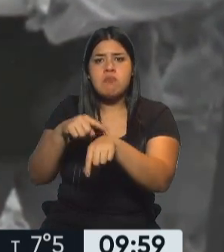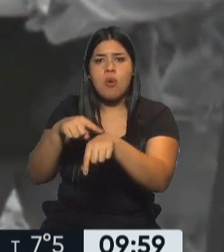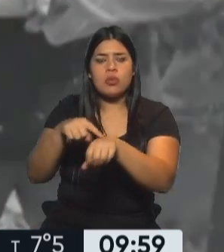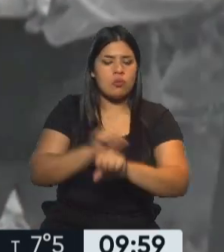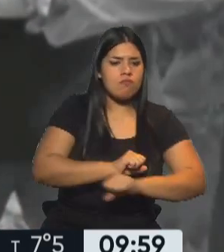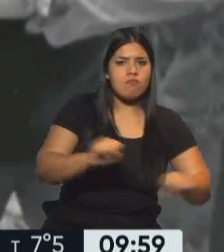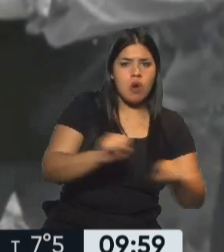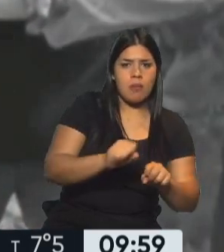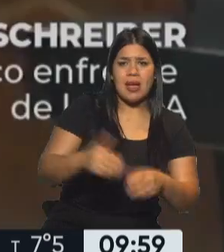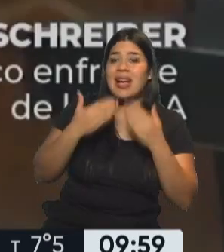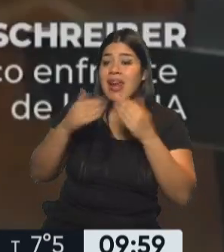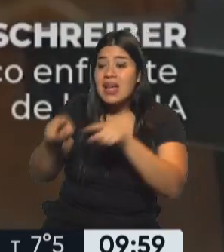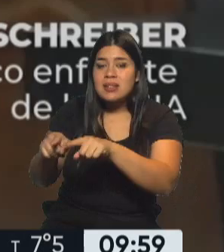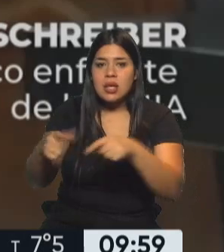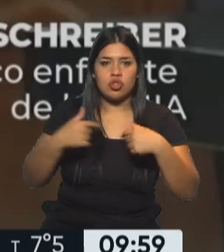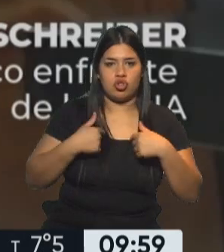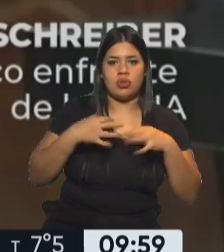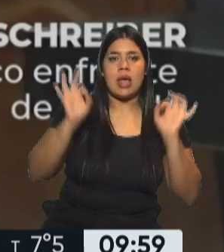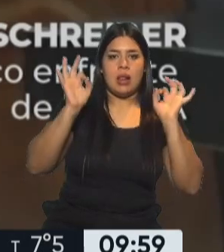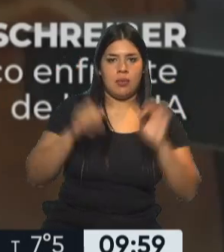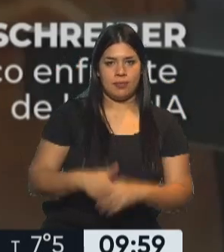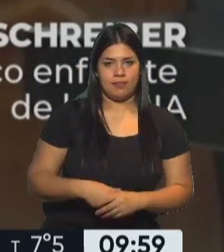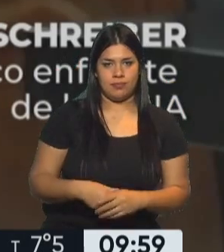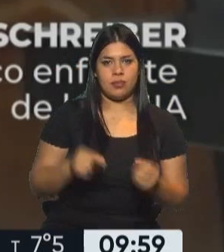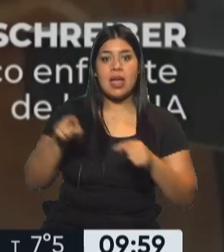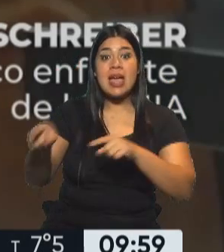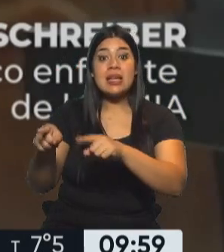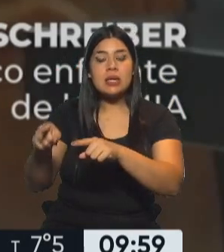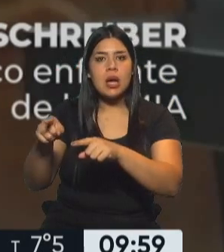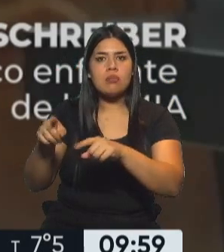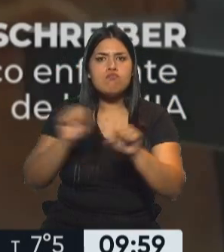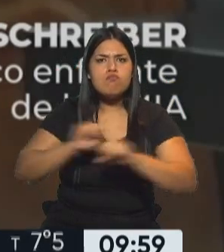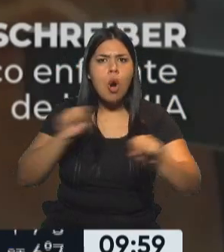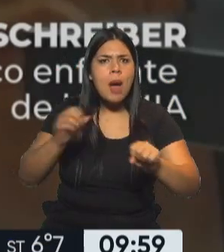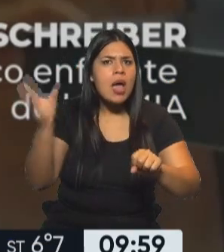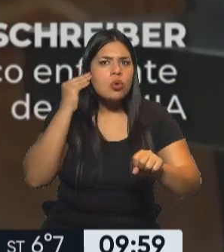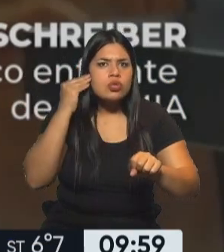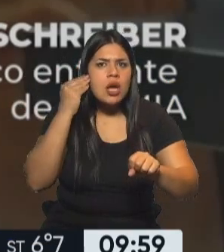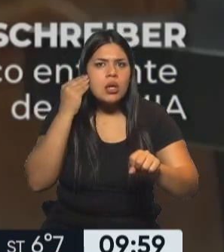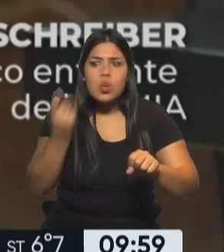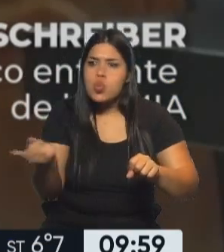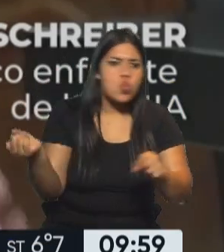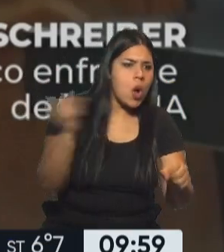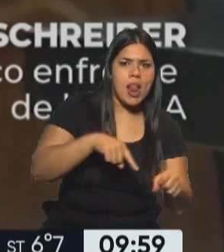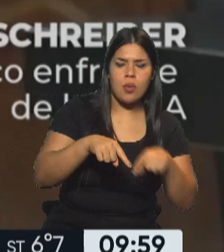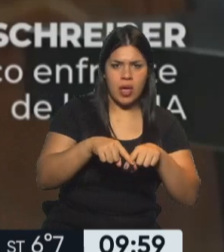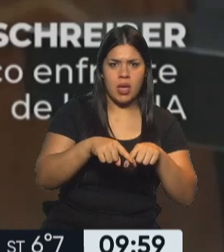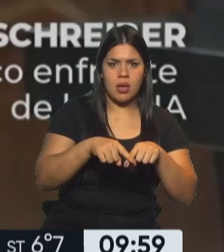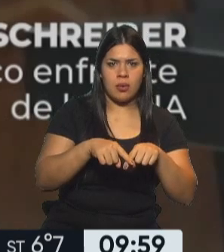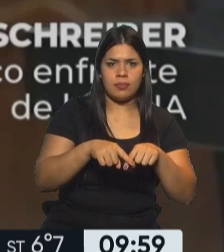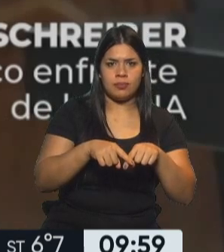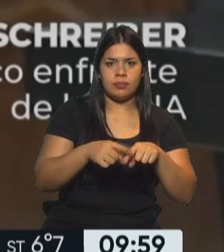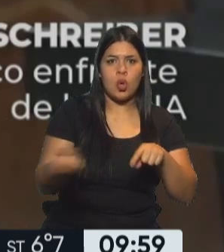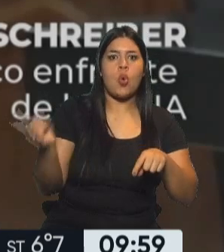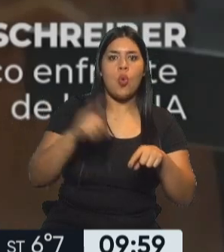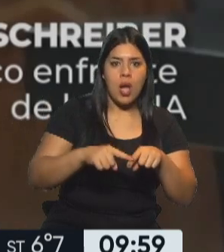Gracias a ella yo me salvé, porque ella escuchó y volvió. Y empezó, él hasta abajo, él hasta abajo, él